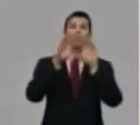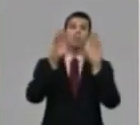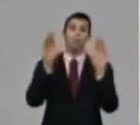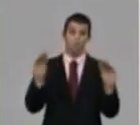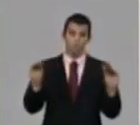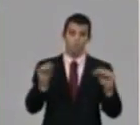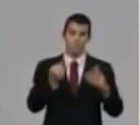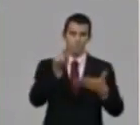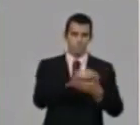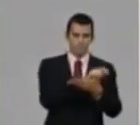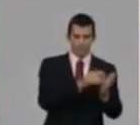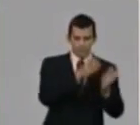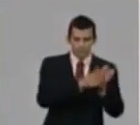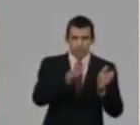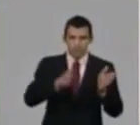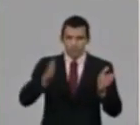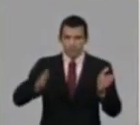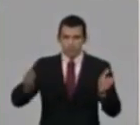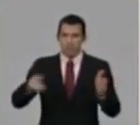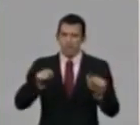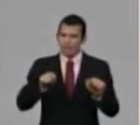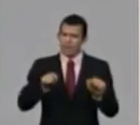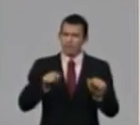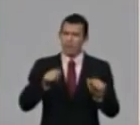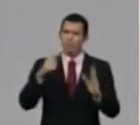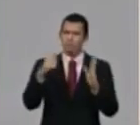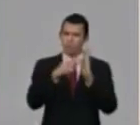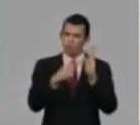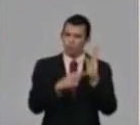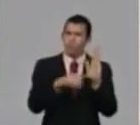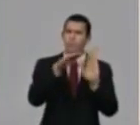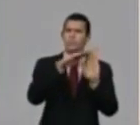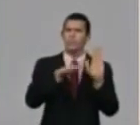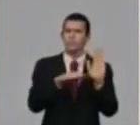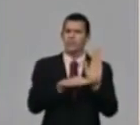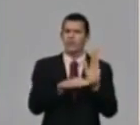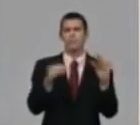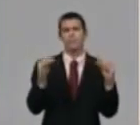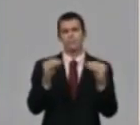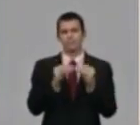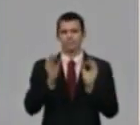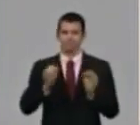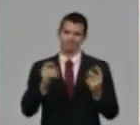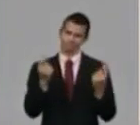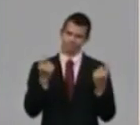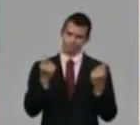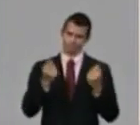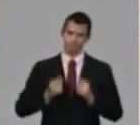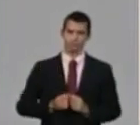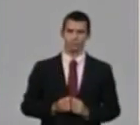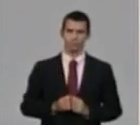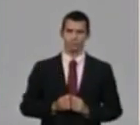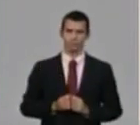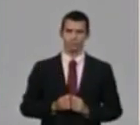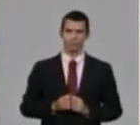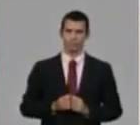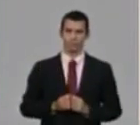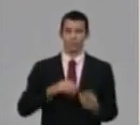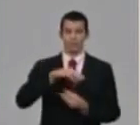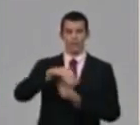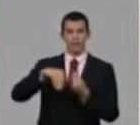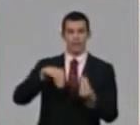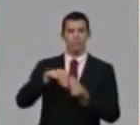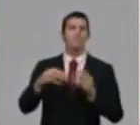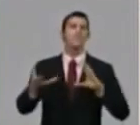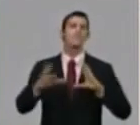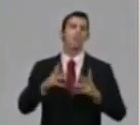enfrentar todo el tema de la COVID-19 contempla un paquete de medidas financieras que impactan en el presupuesto, en el tema de crédito y